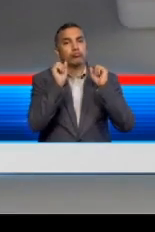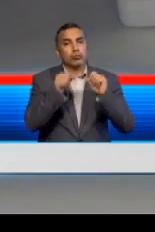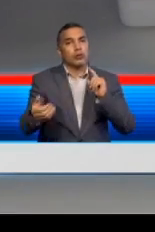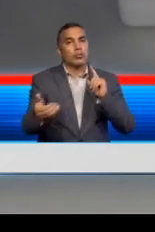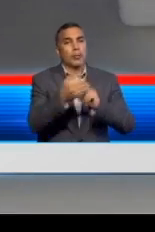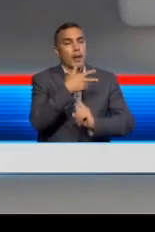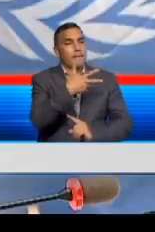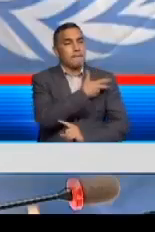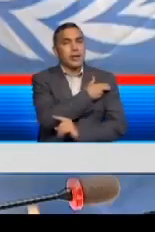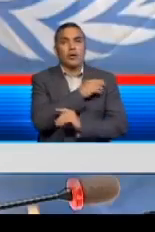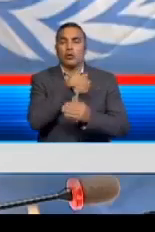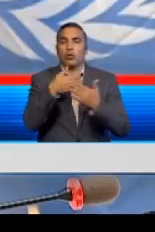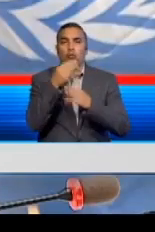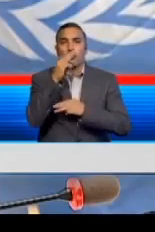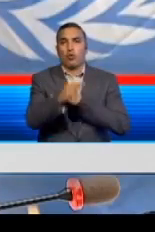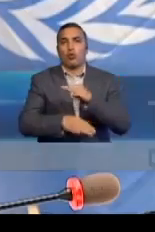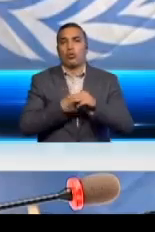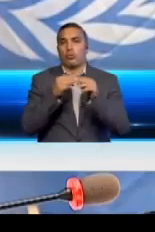a la inmunización.